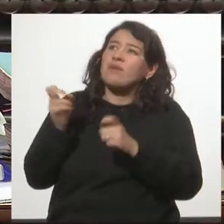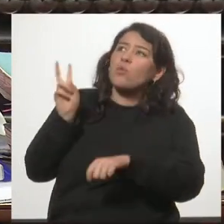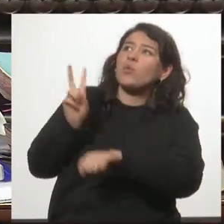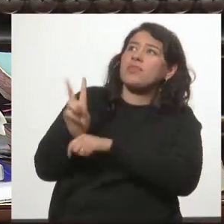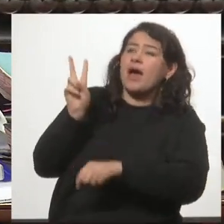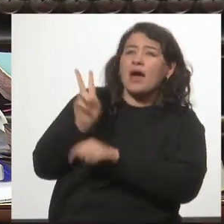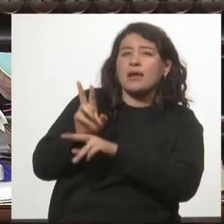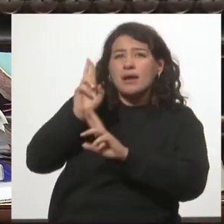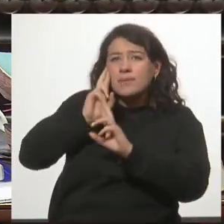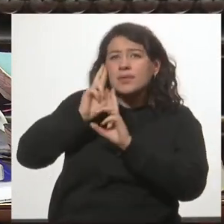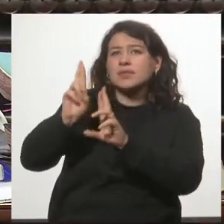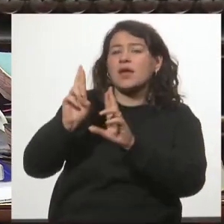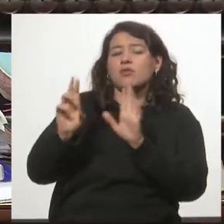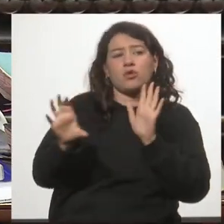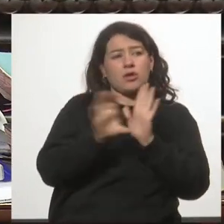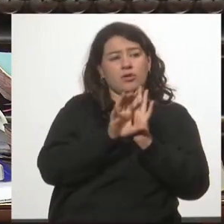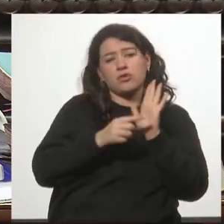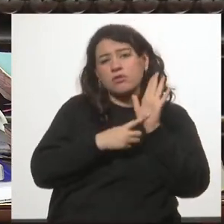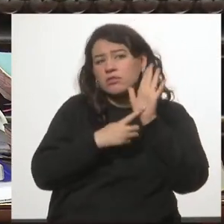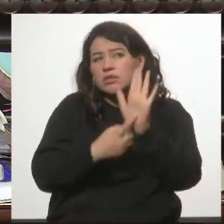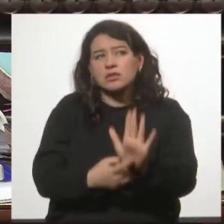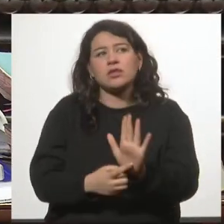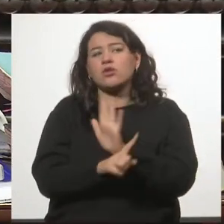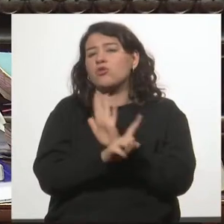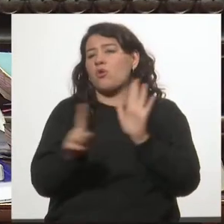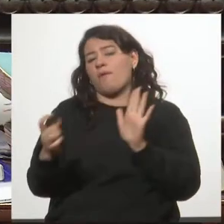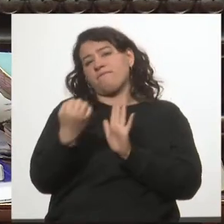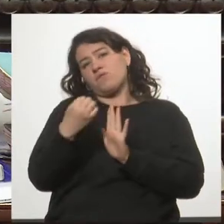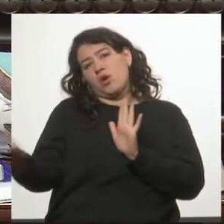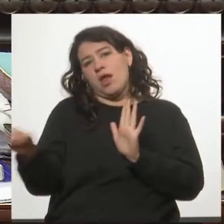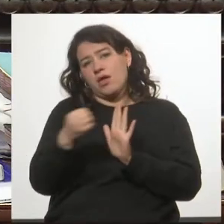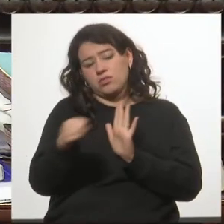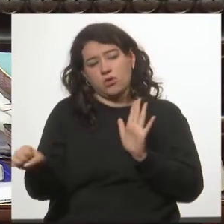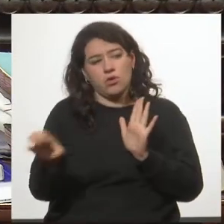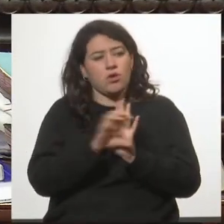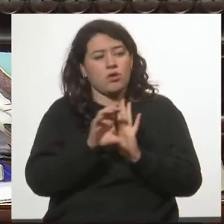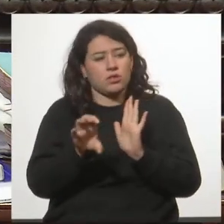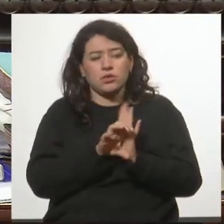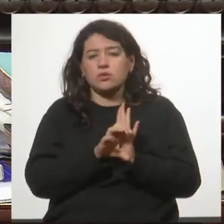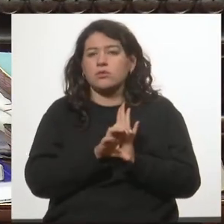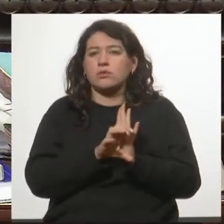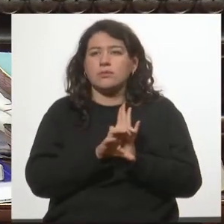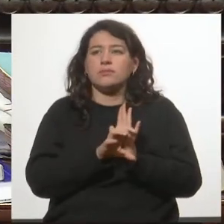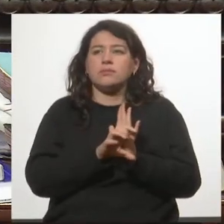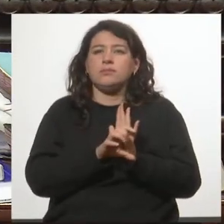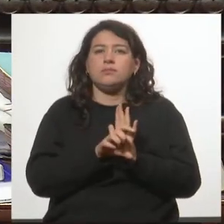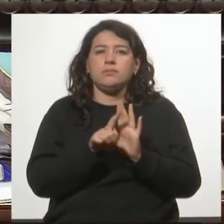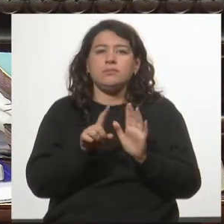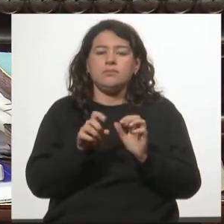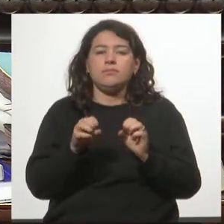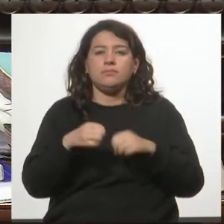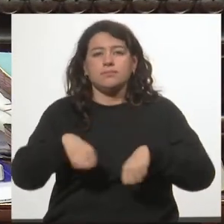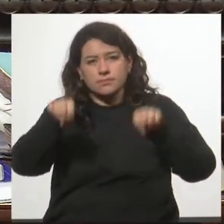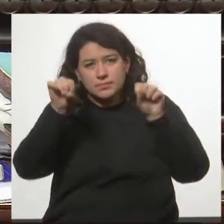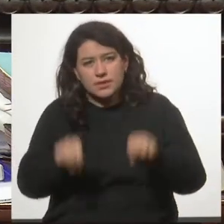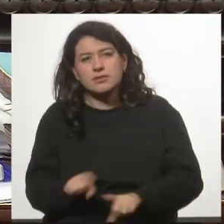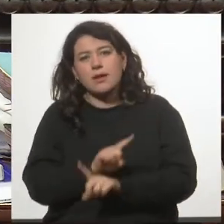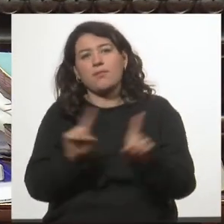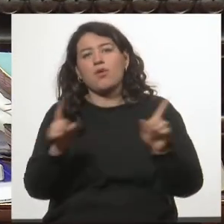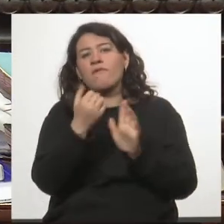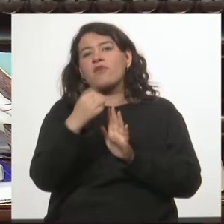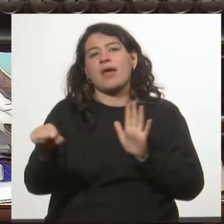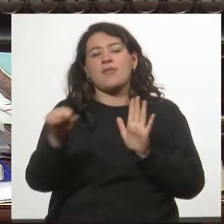respetando la constitución y no incurriendo en violaciones constitucionales flagrantes ni en el en la violación del principio